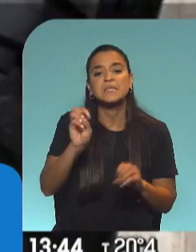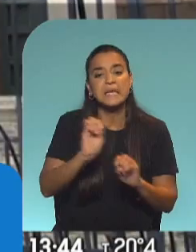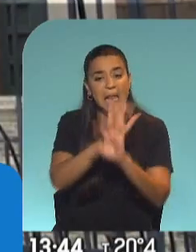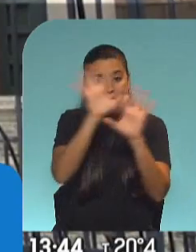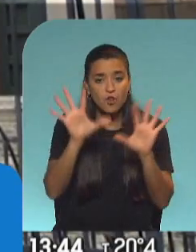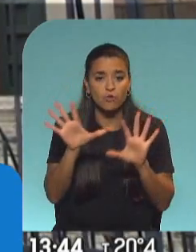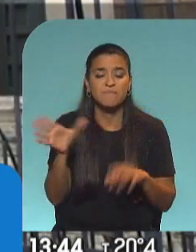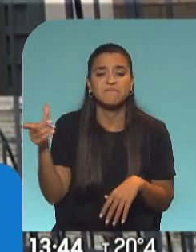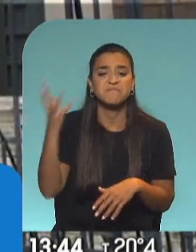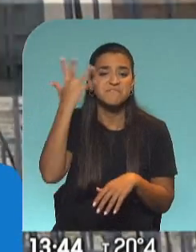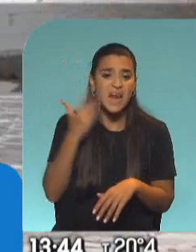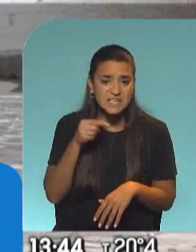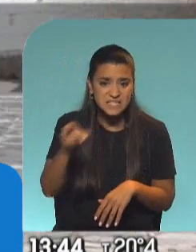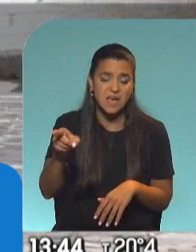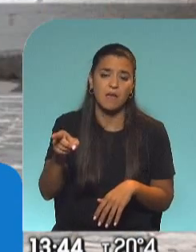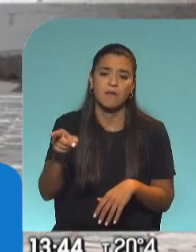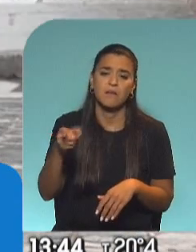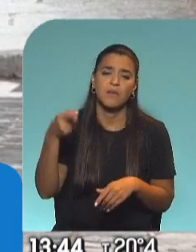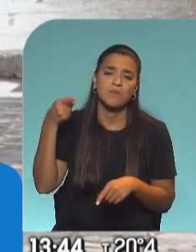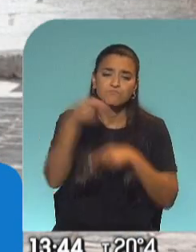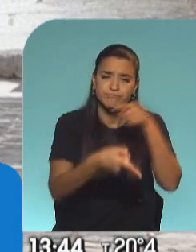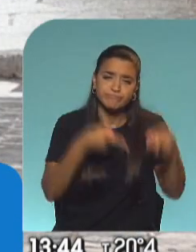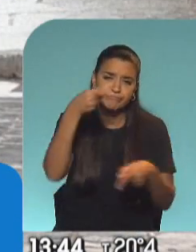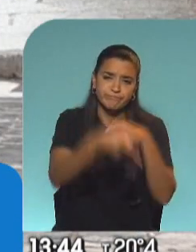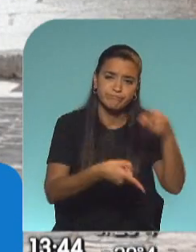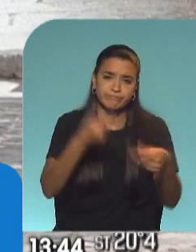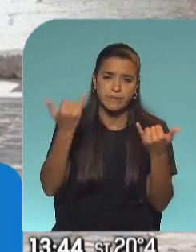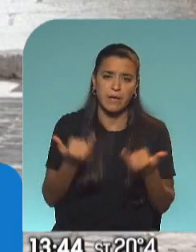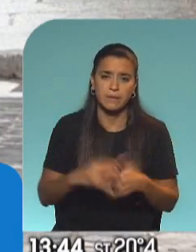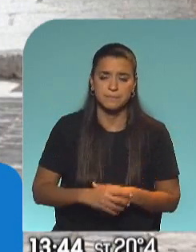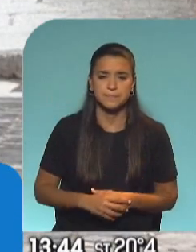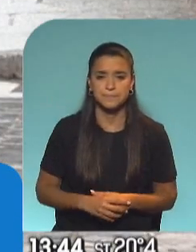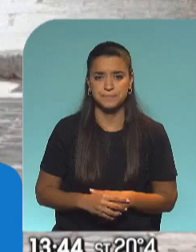très clairement, c'est la France qui est attaquée.